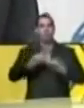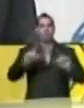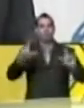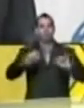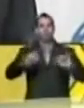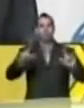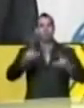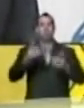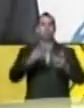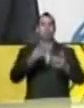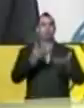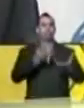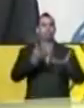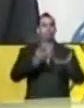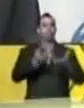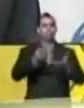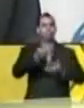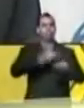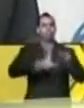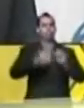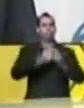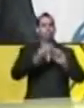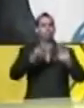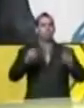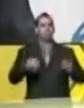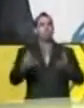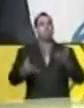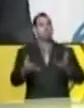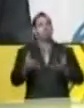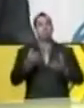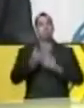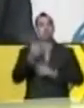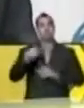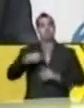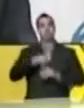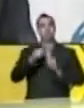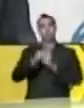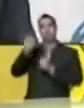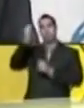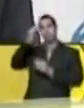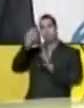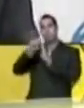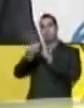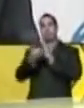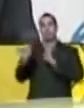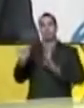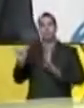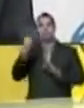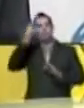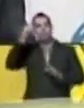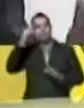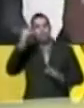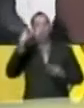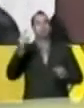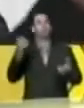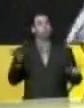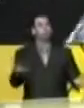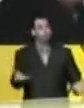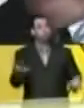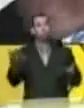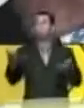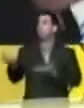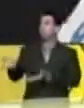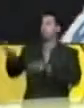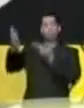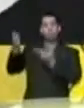entrar en algún tipo de transacción con el municipio a través nuestro con el gobierno estatal para mirar a que este